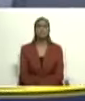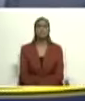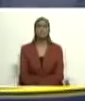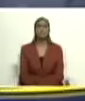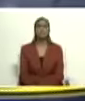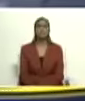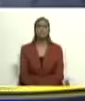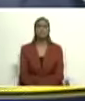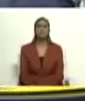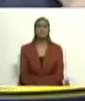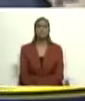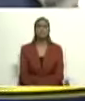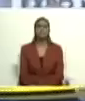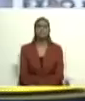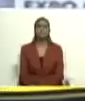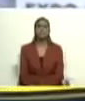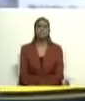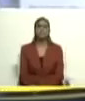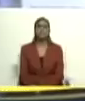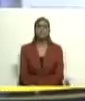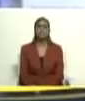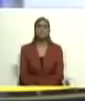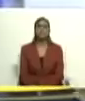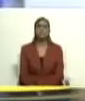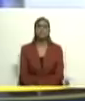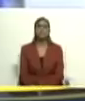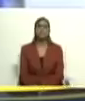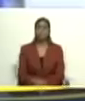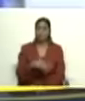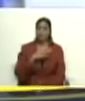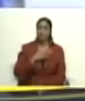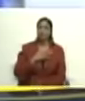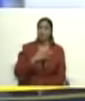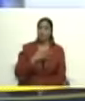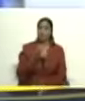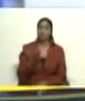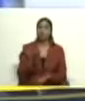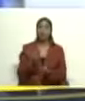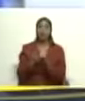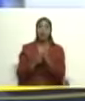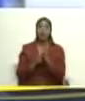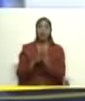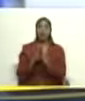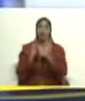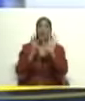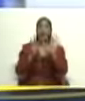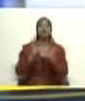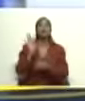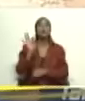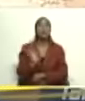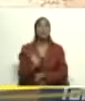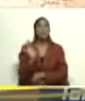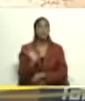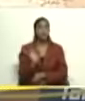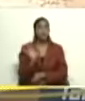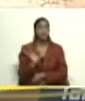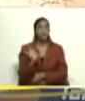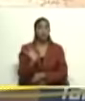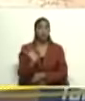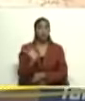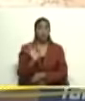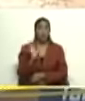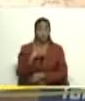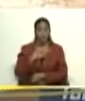Yo tengo una diferencia con usted. Usted habla de un crecimiento del 8% y a nosotros nos da 10. Yo no sé si nos podamos poner de acuerdo en esto. Vamos a pelear,